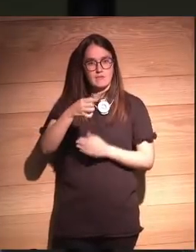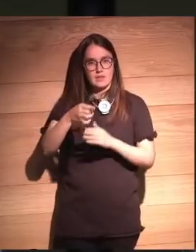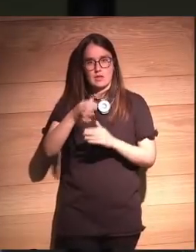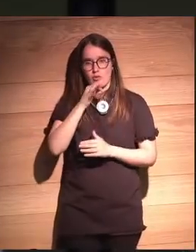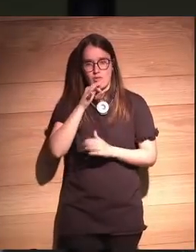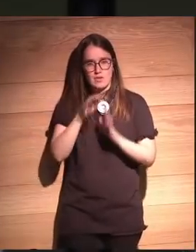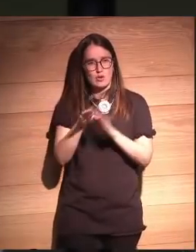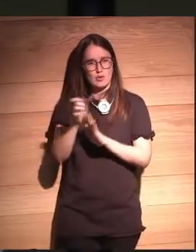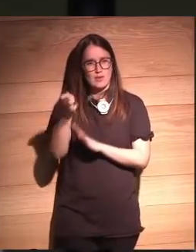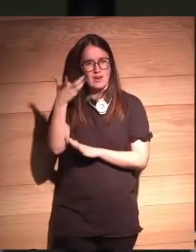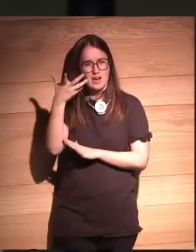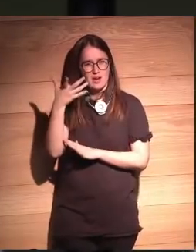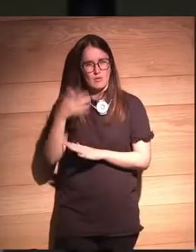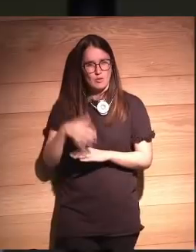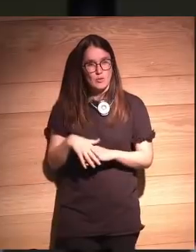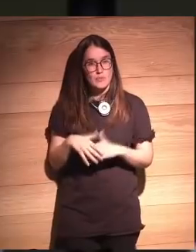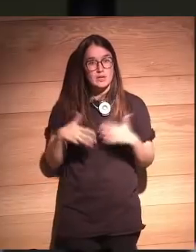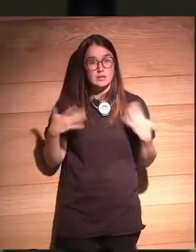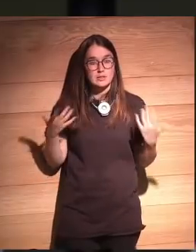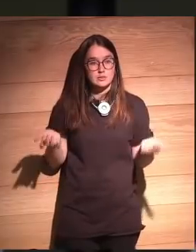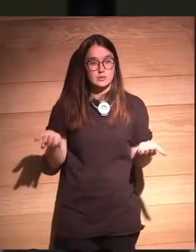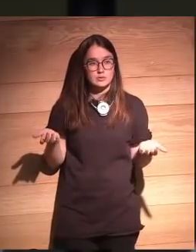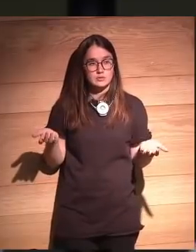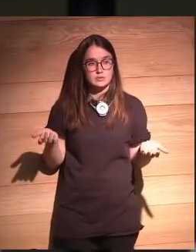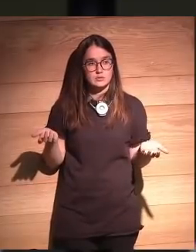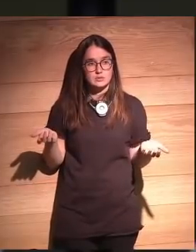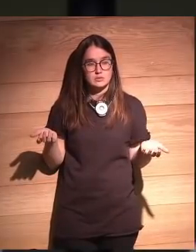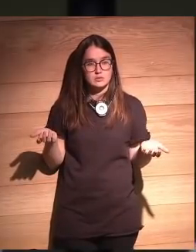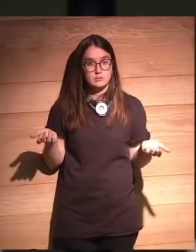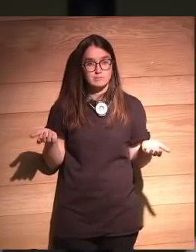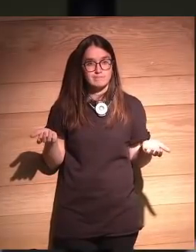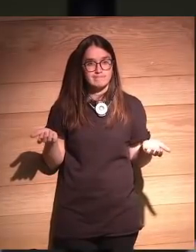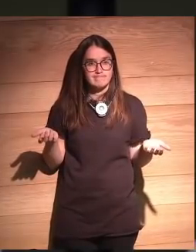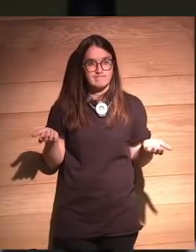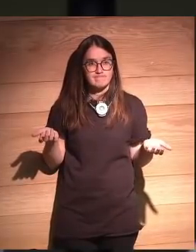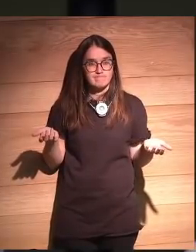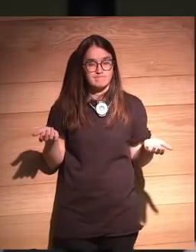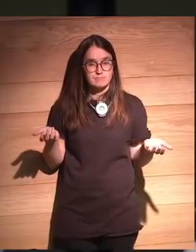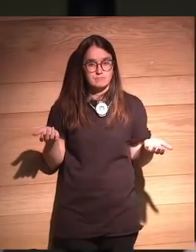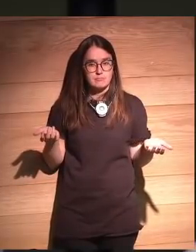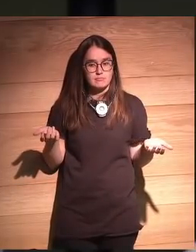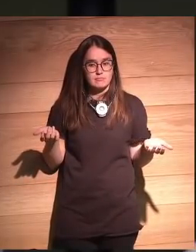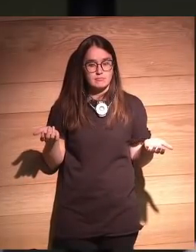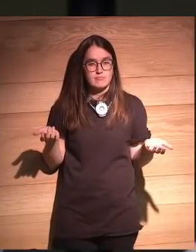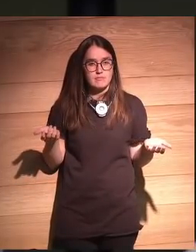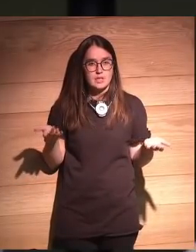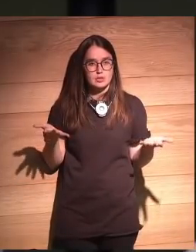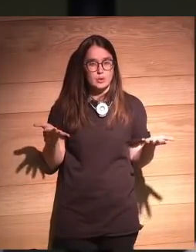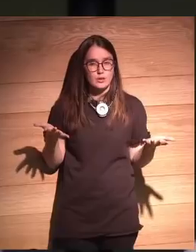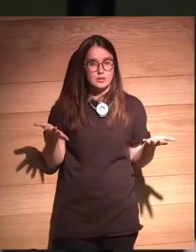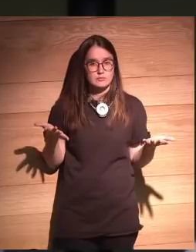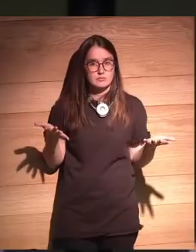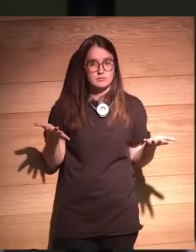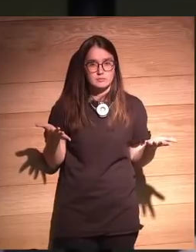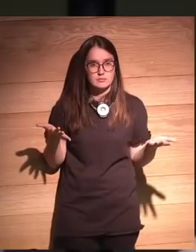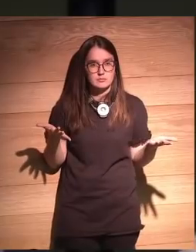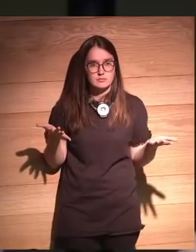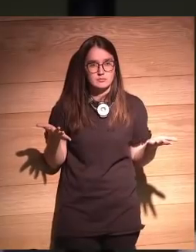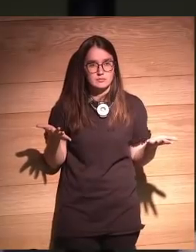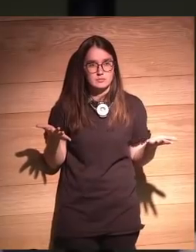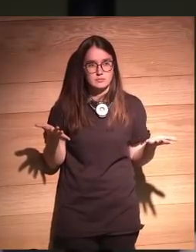cara. Por lo tanto, está más allá claramente, o no queda más allá de